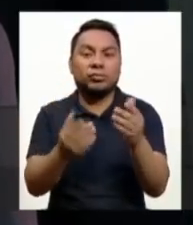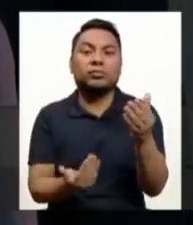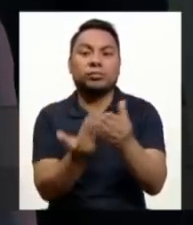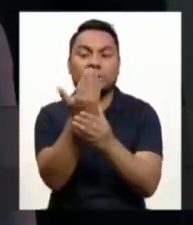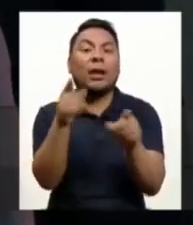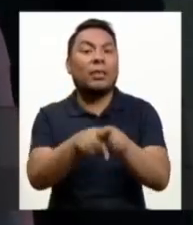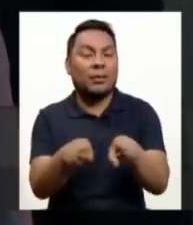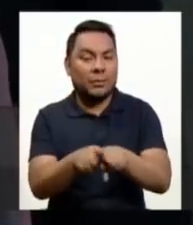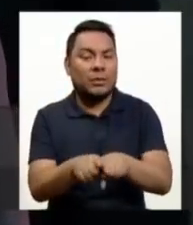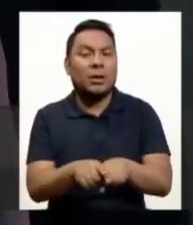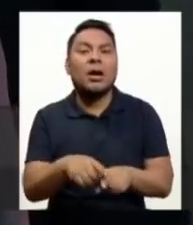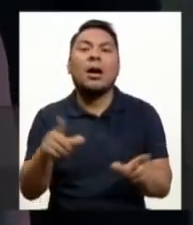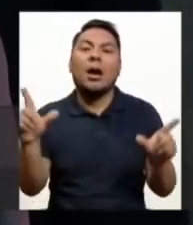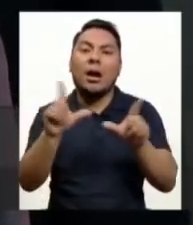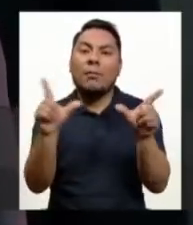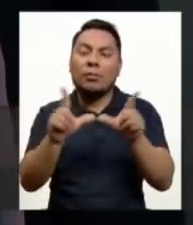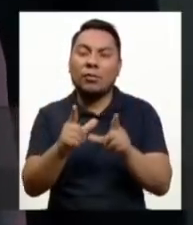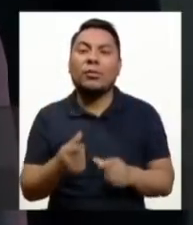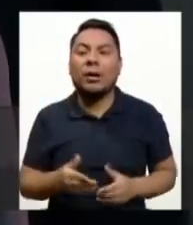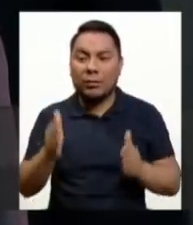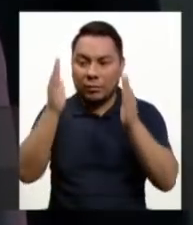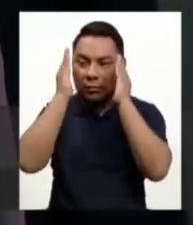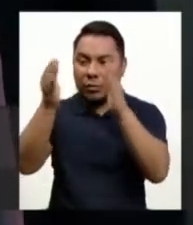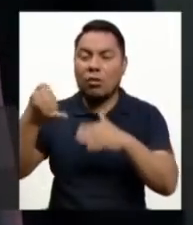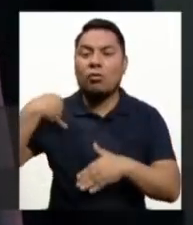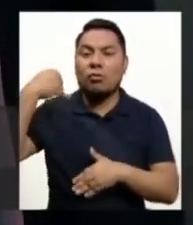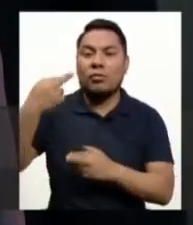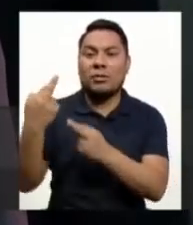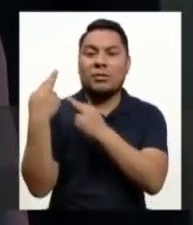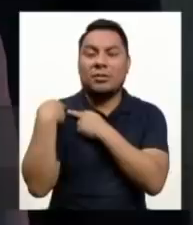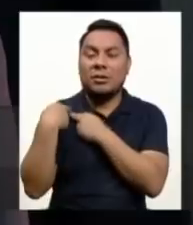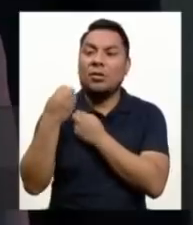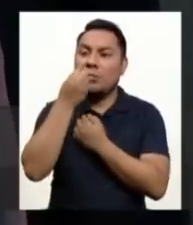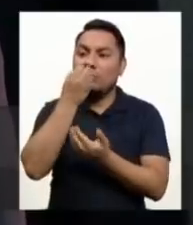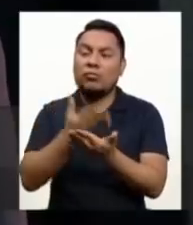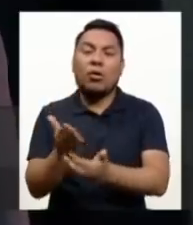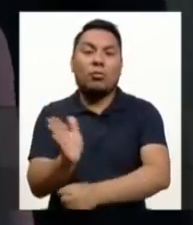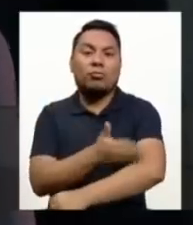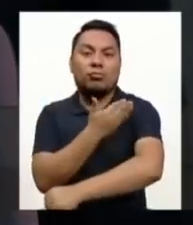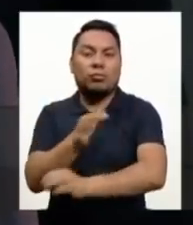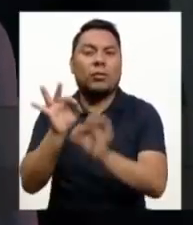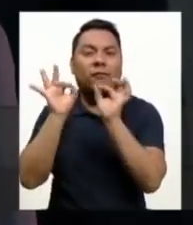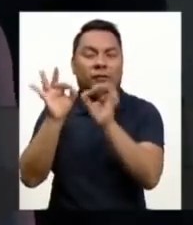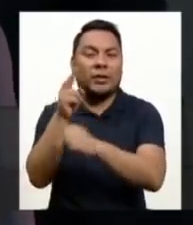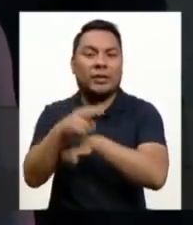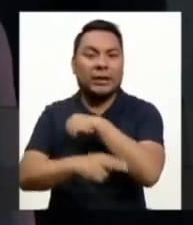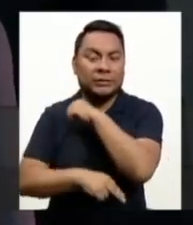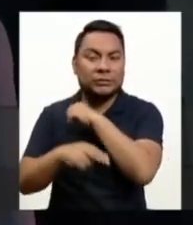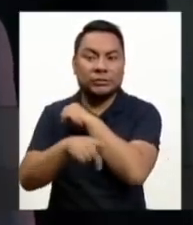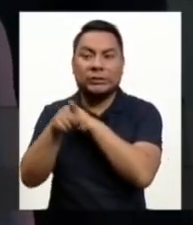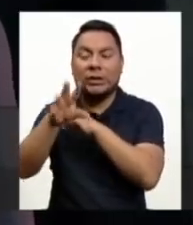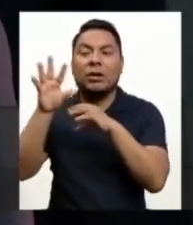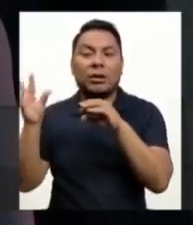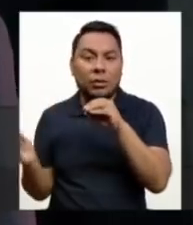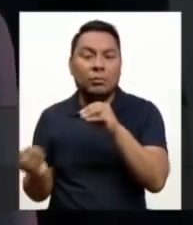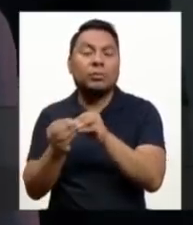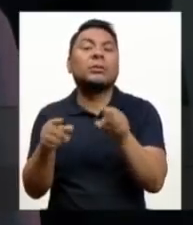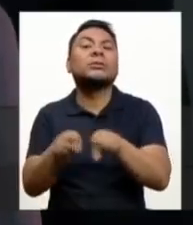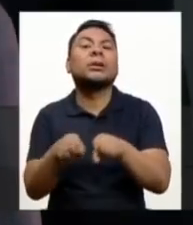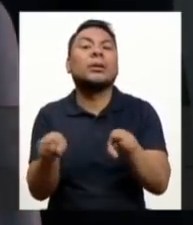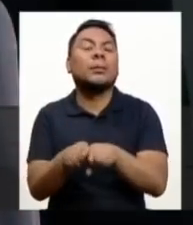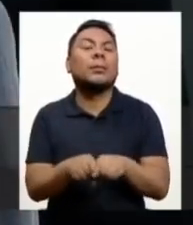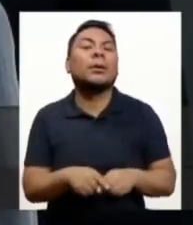programación, con programas dedicados a los jóvenes a cargo de destacados músicos nacionales, e incorporaremos al mismo